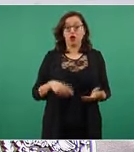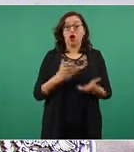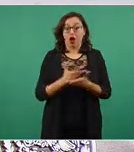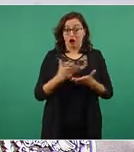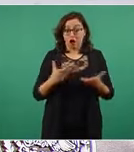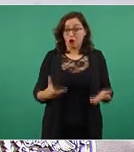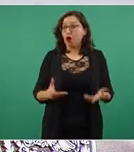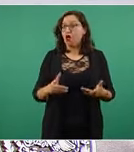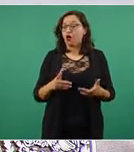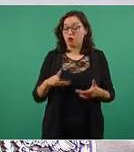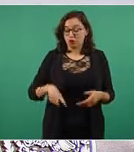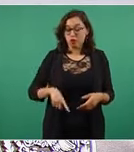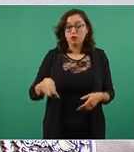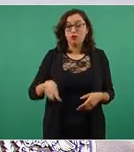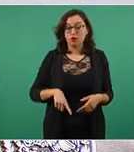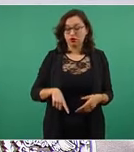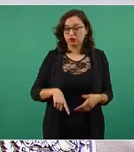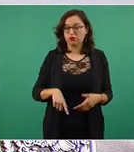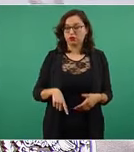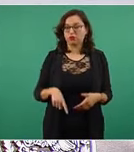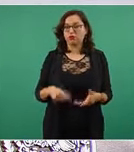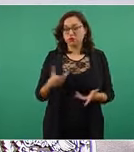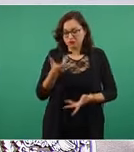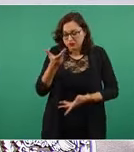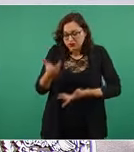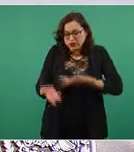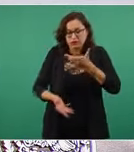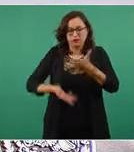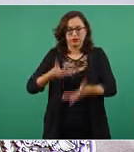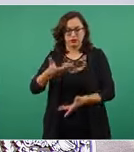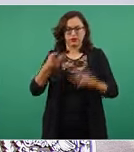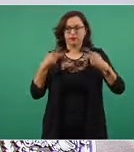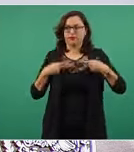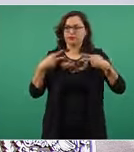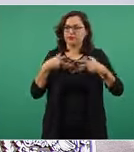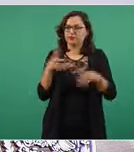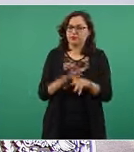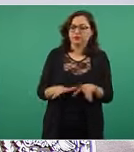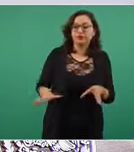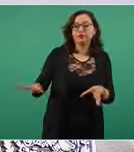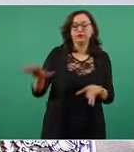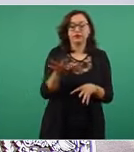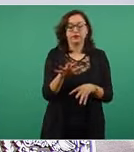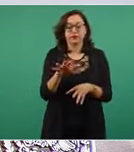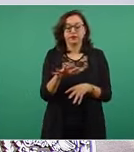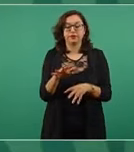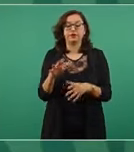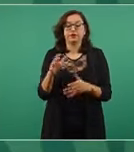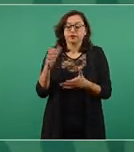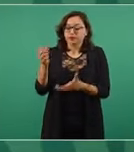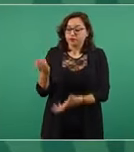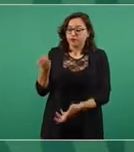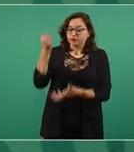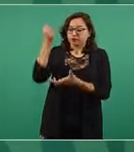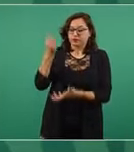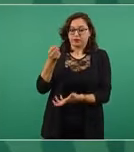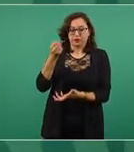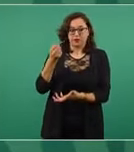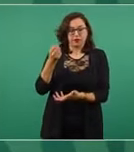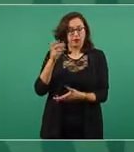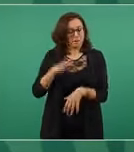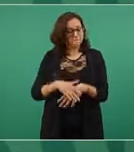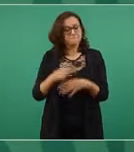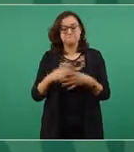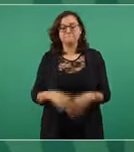servicio de la sociedad, al servicio del pueblo. Y el presupuesto va destinado